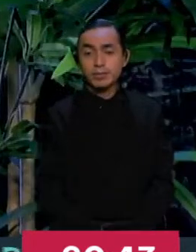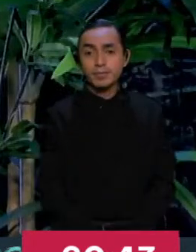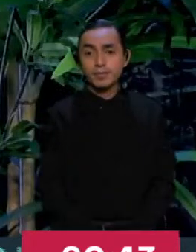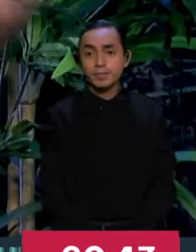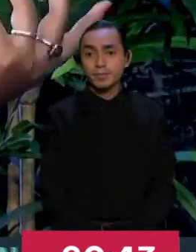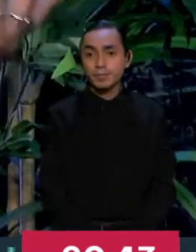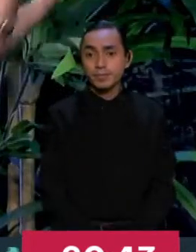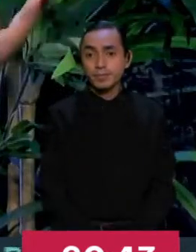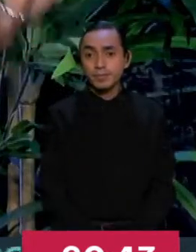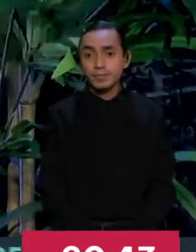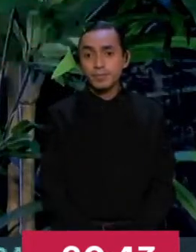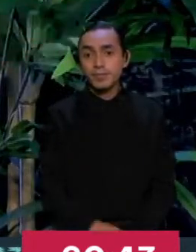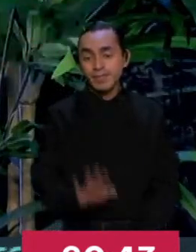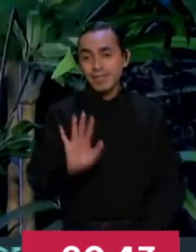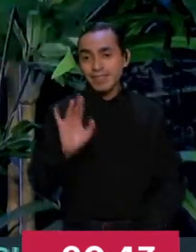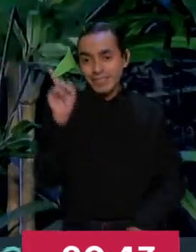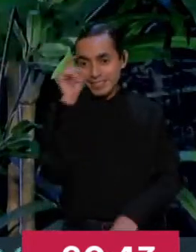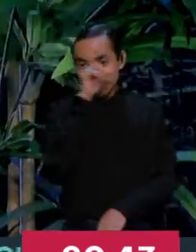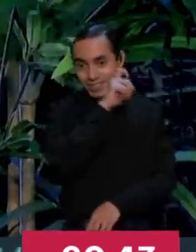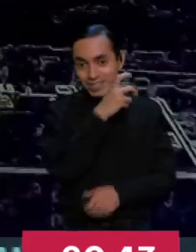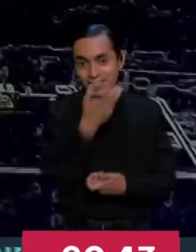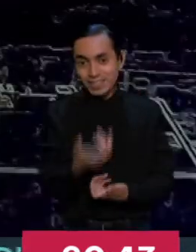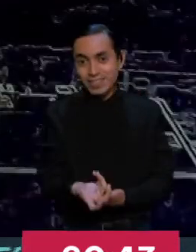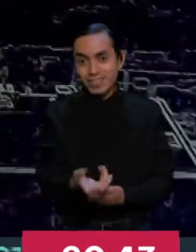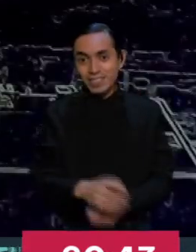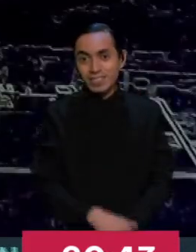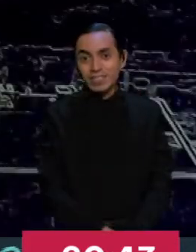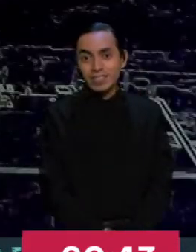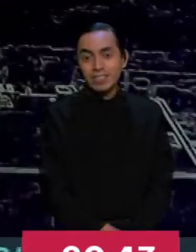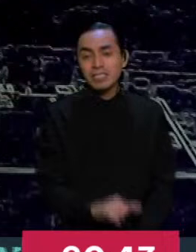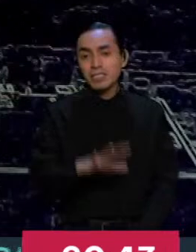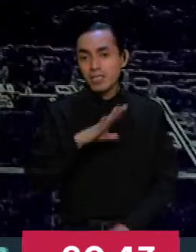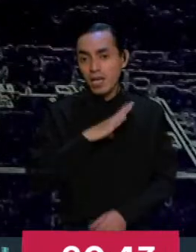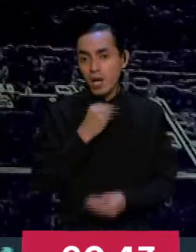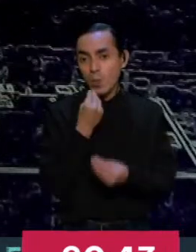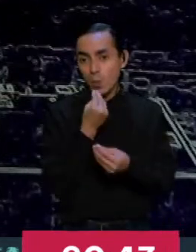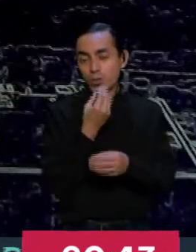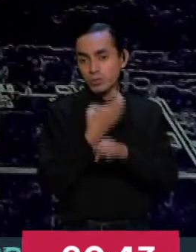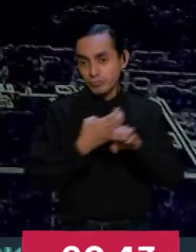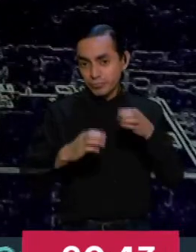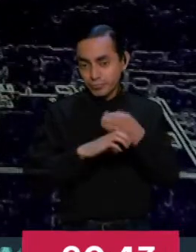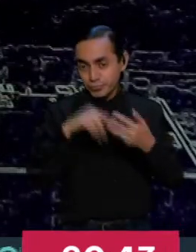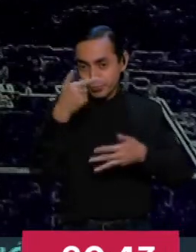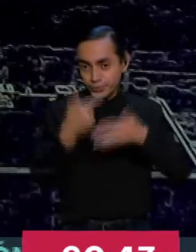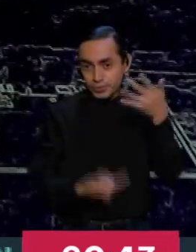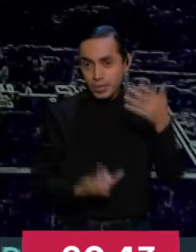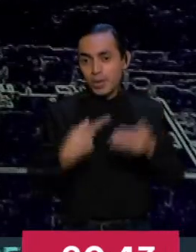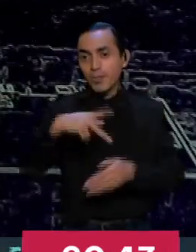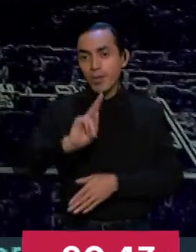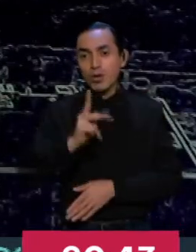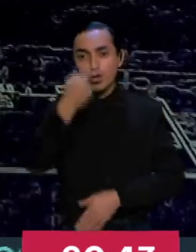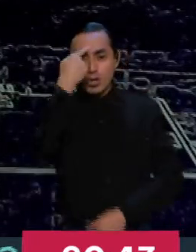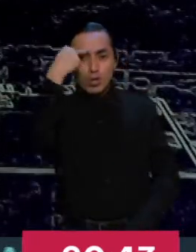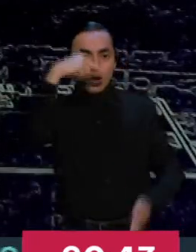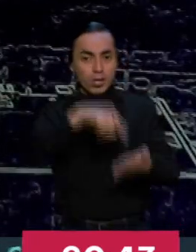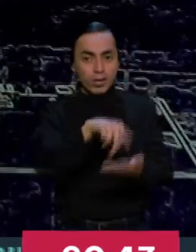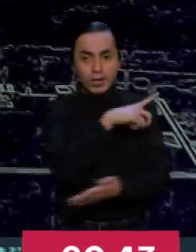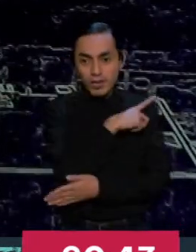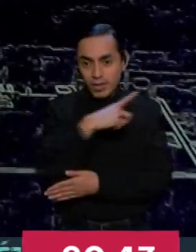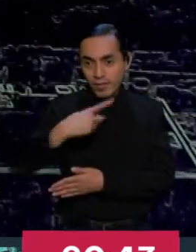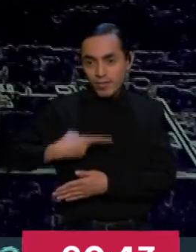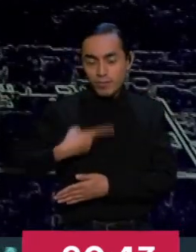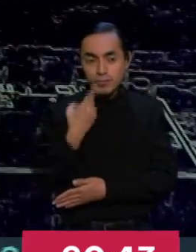Sí, tema muy complejo. Sí, es muy complejo. Hay muchas variantes, pero dentro de todo yo creo que tendríamos que